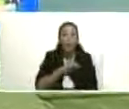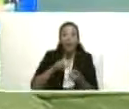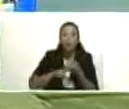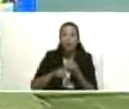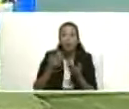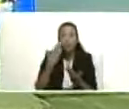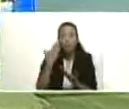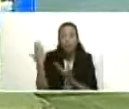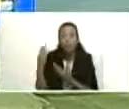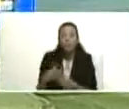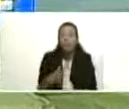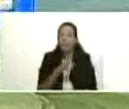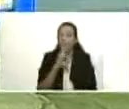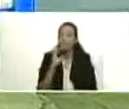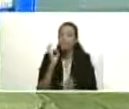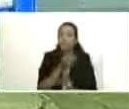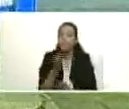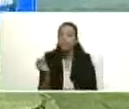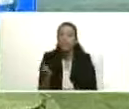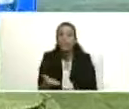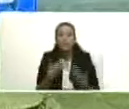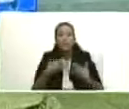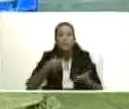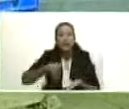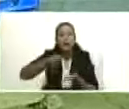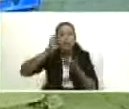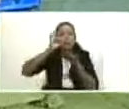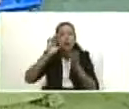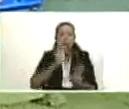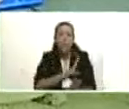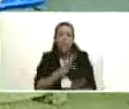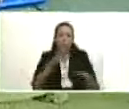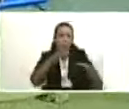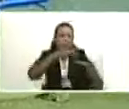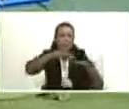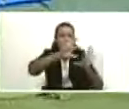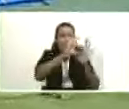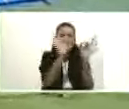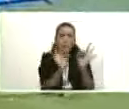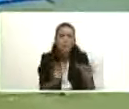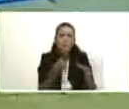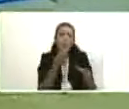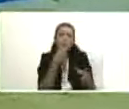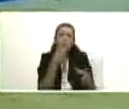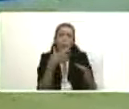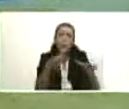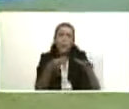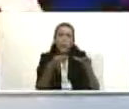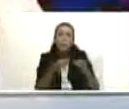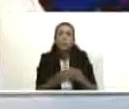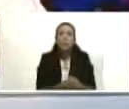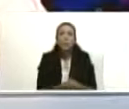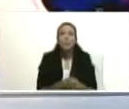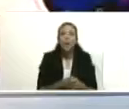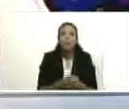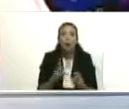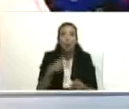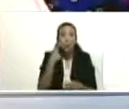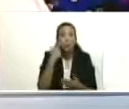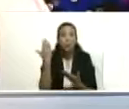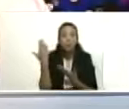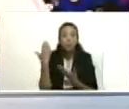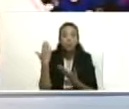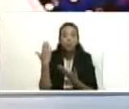de Silita. Y me regaló esta taza de café. ¿Ah? Esta taza está bien actualizada, mira.